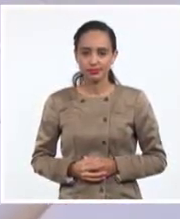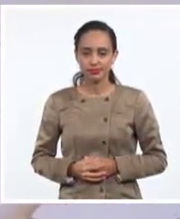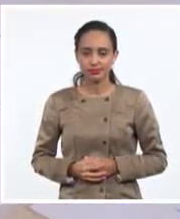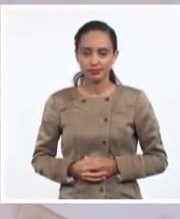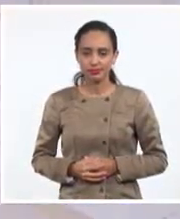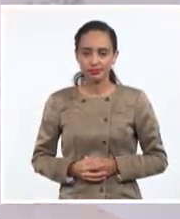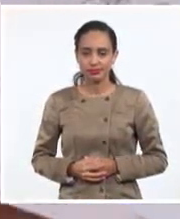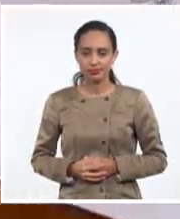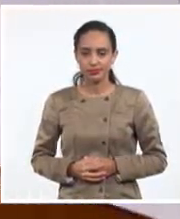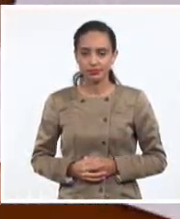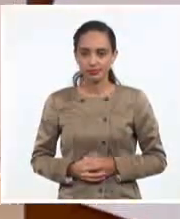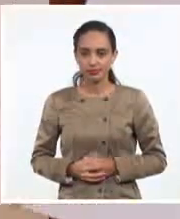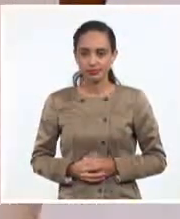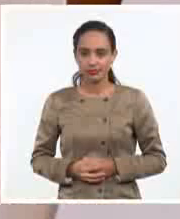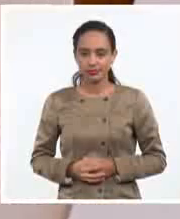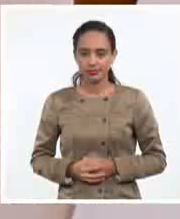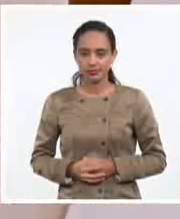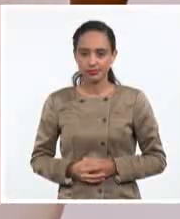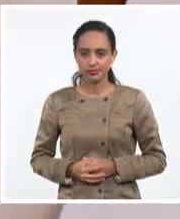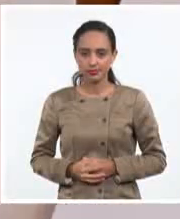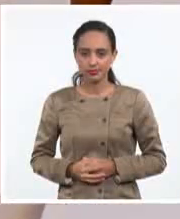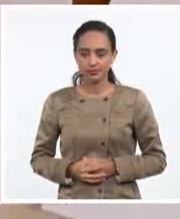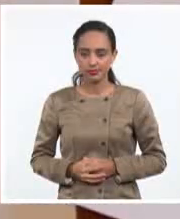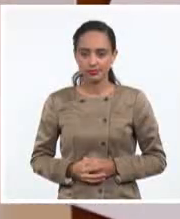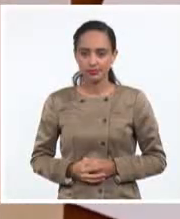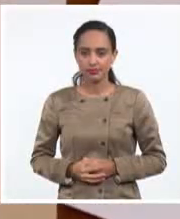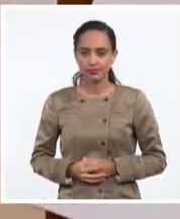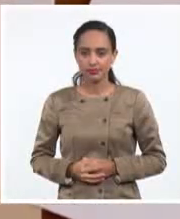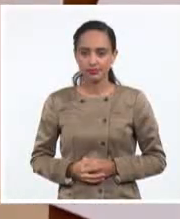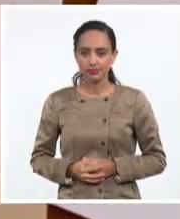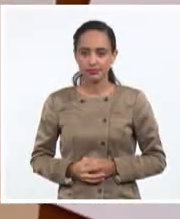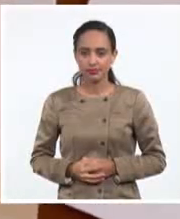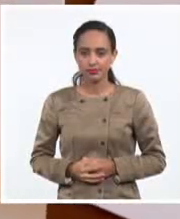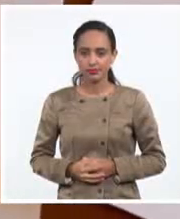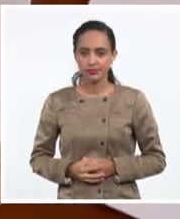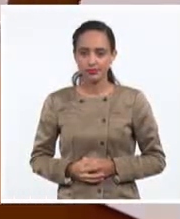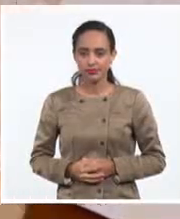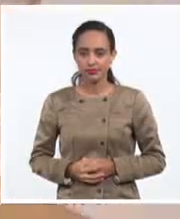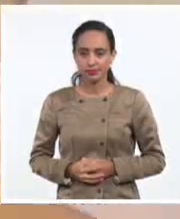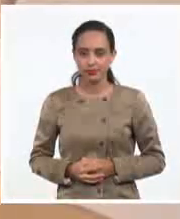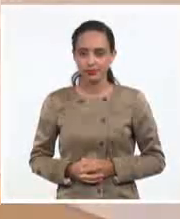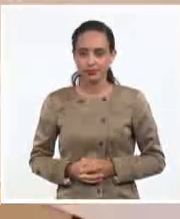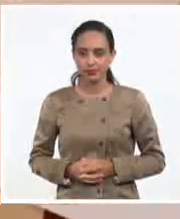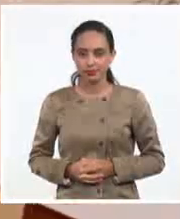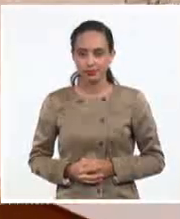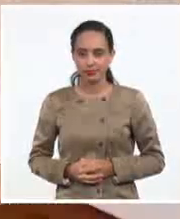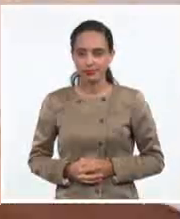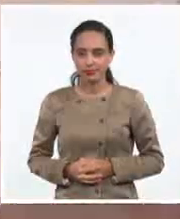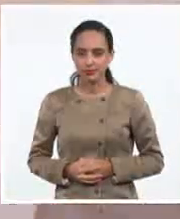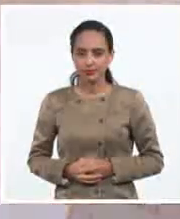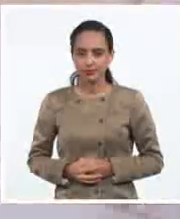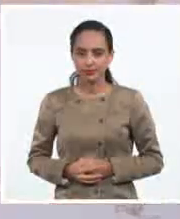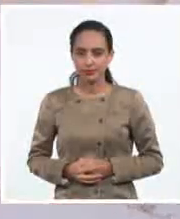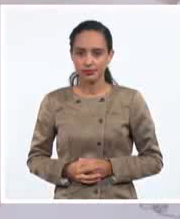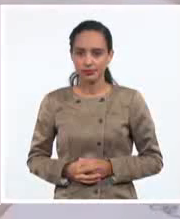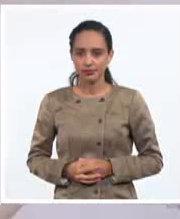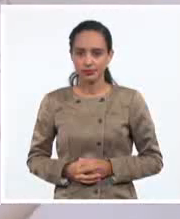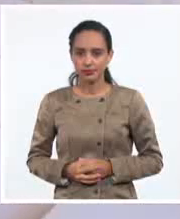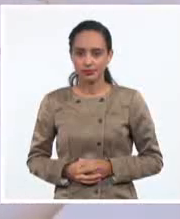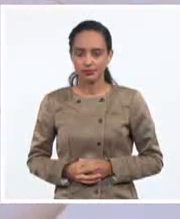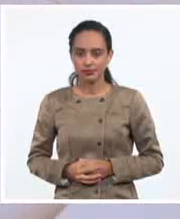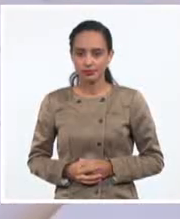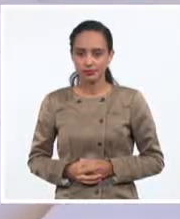para espantar cada gorrión, crayola, cascabel, luna que amaca la ilusión